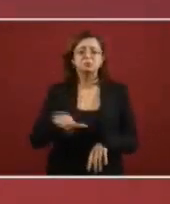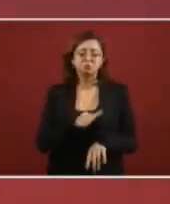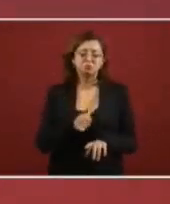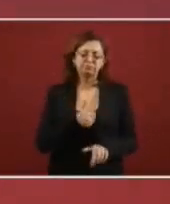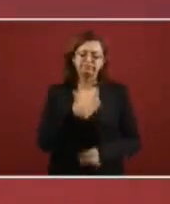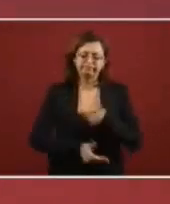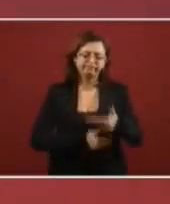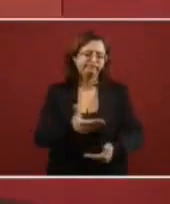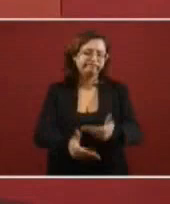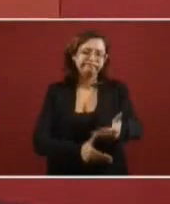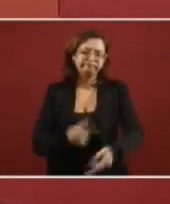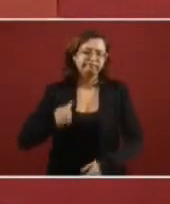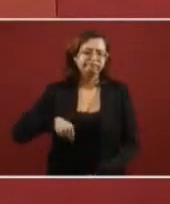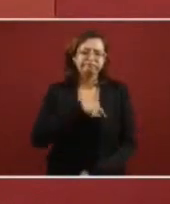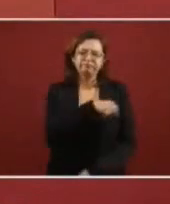obligación